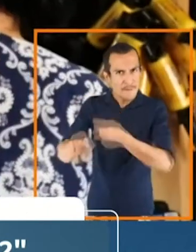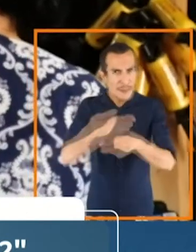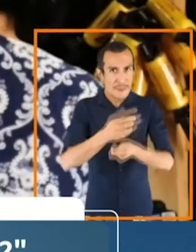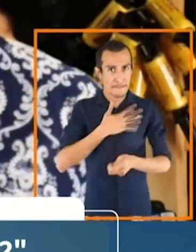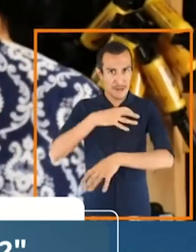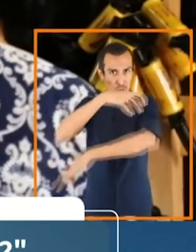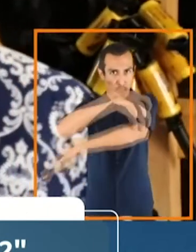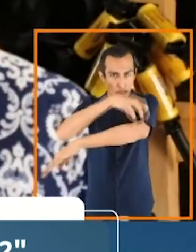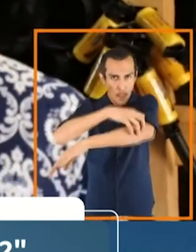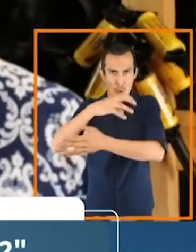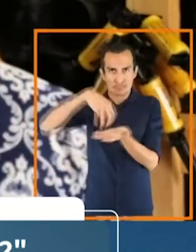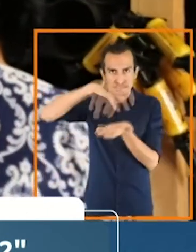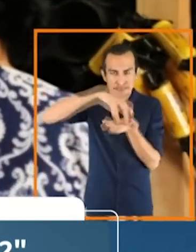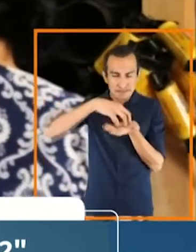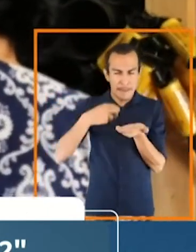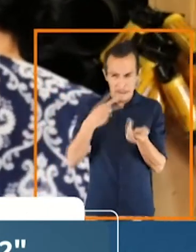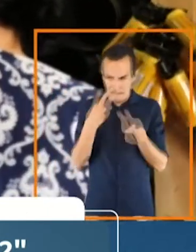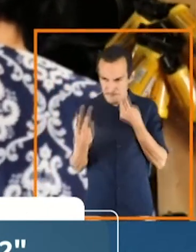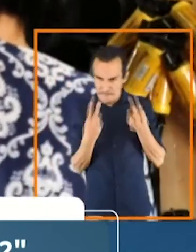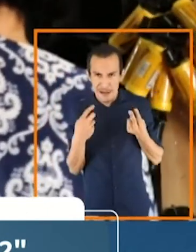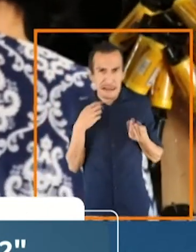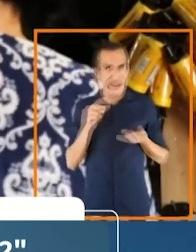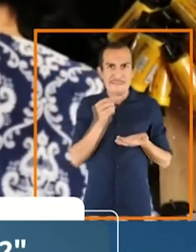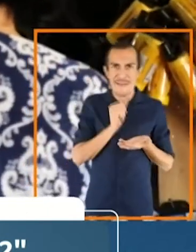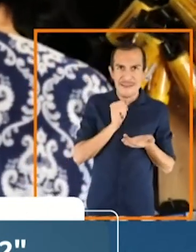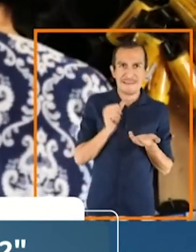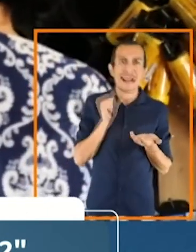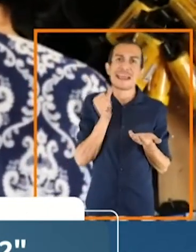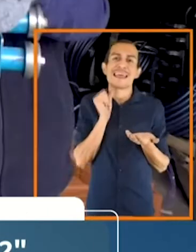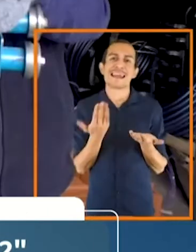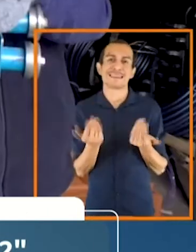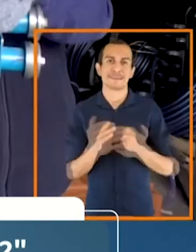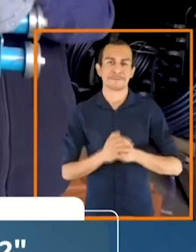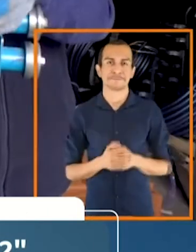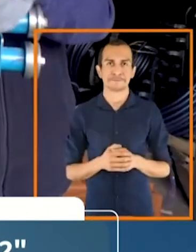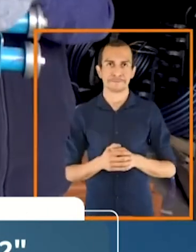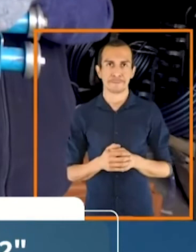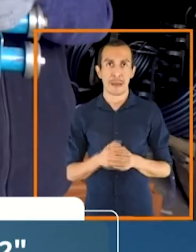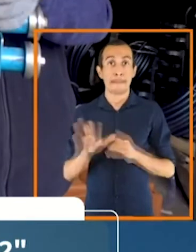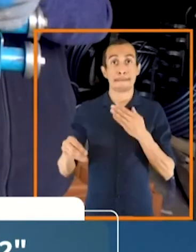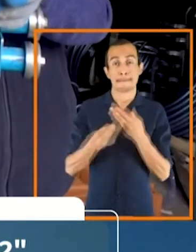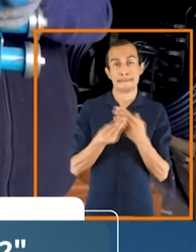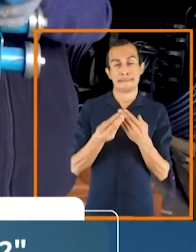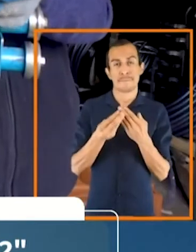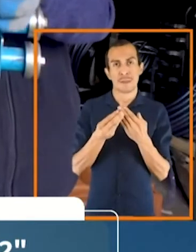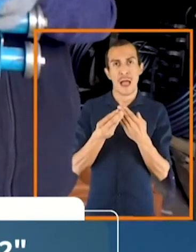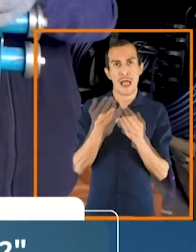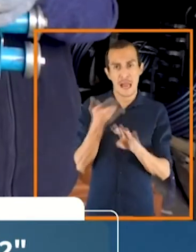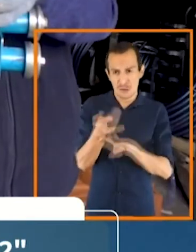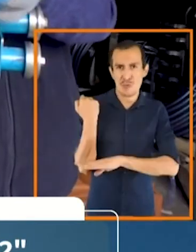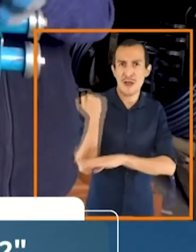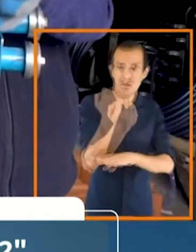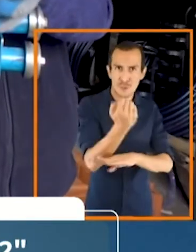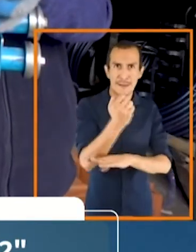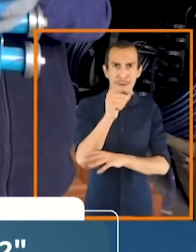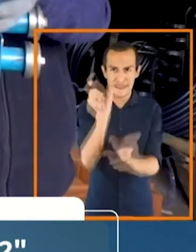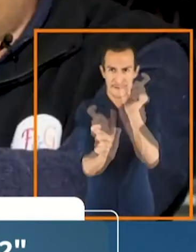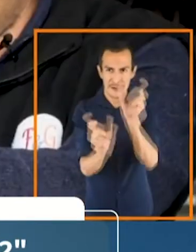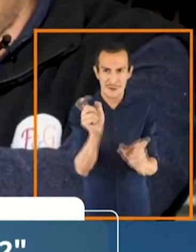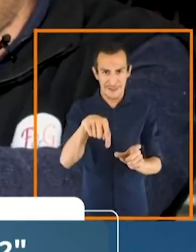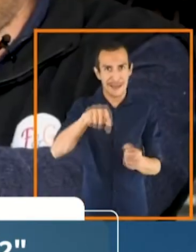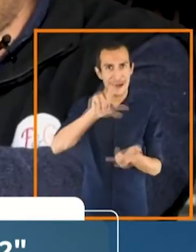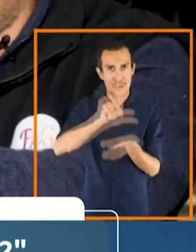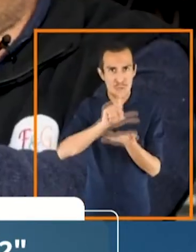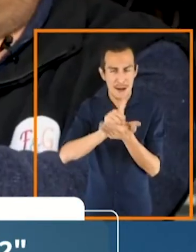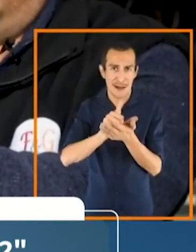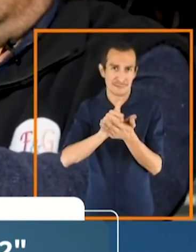enriquecer con las mentorías. Yo creo que aquí, como dice el nombre, nada te detiene poder cumplir tus sueños. Y esto